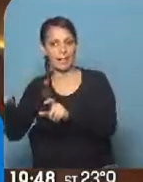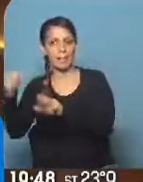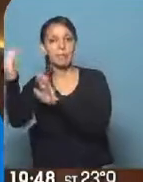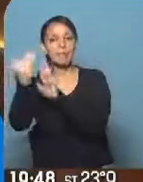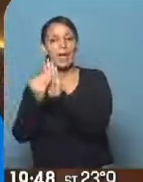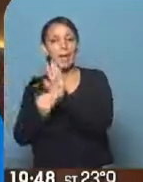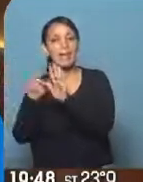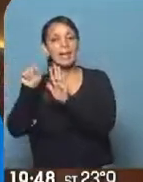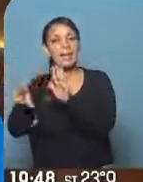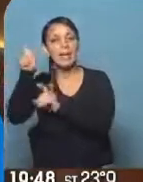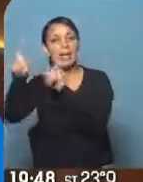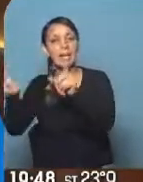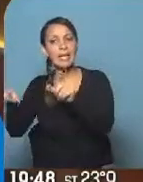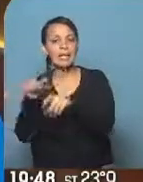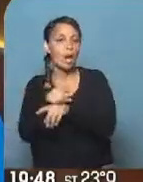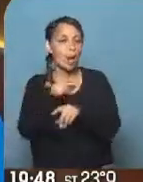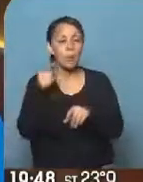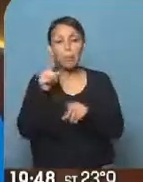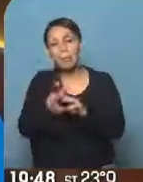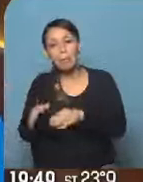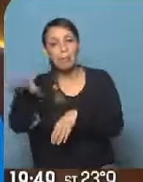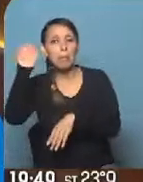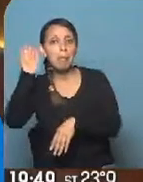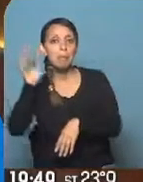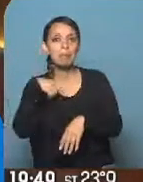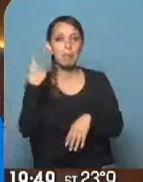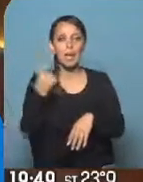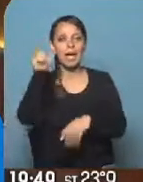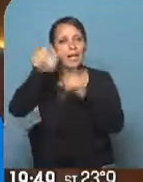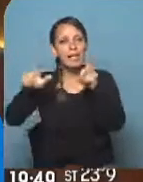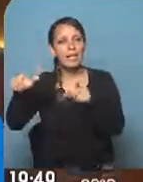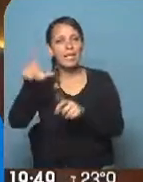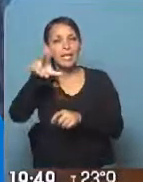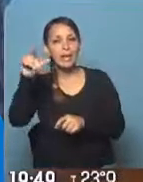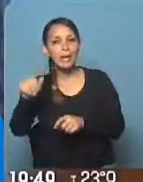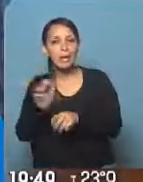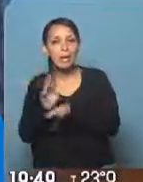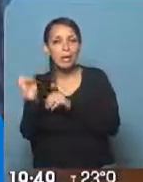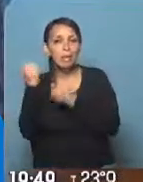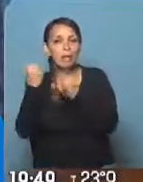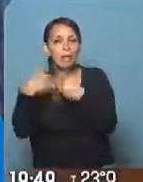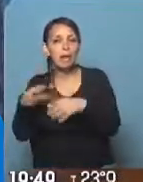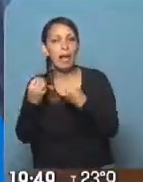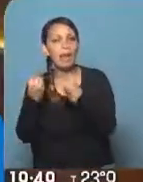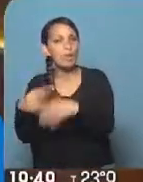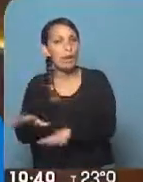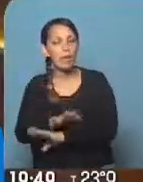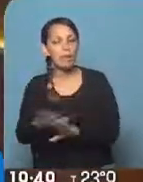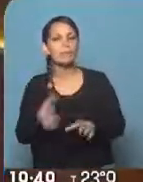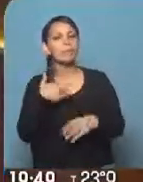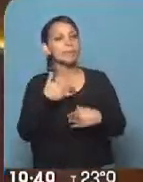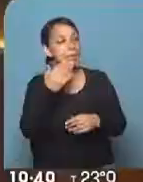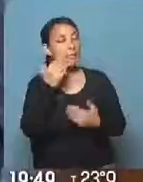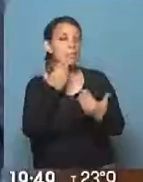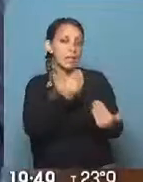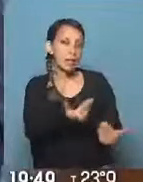pasa hoy por otro lado y los riojanos estamos en un total desamparo seguiremos atentamente lo que ocurre hacen ahora muchísimas gracias muchas